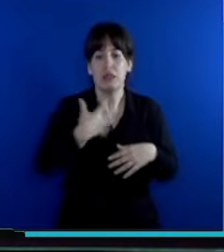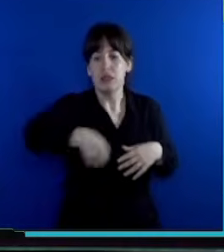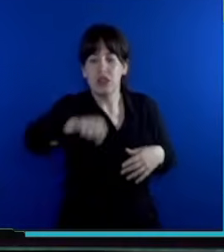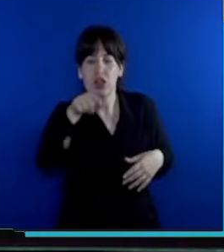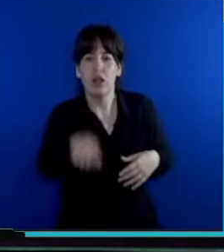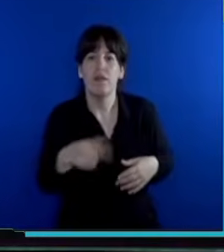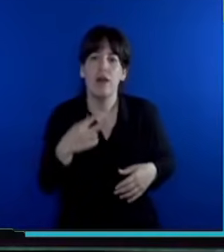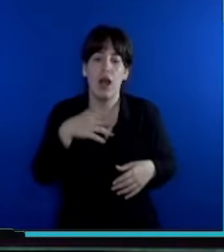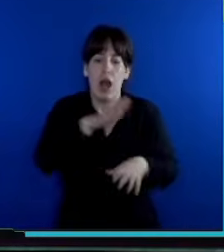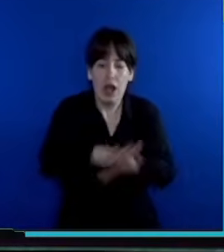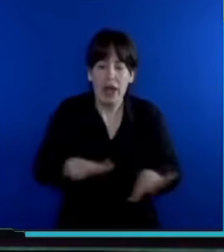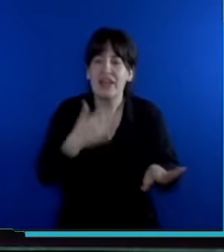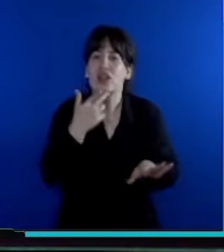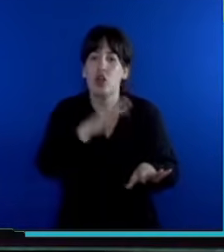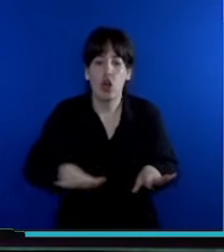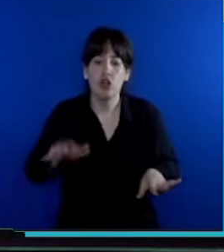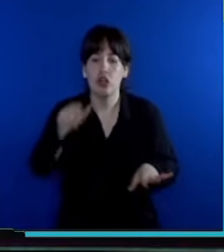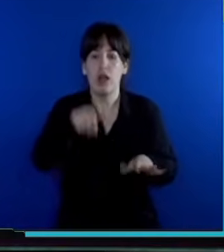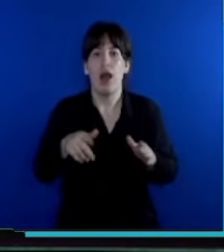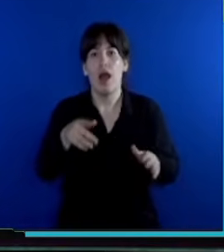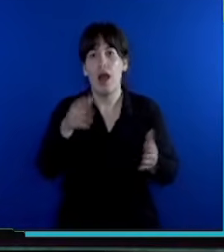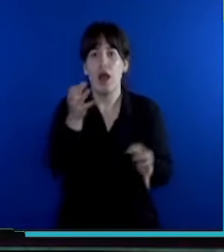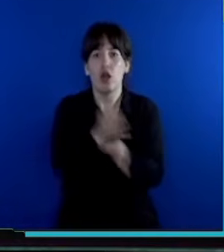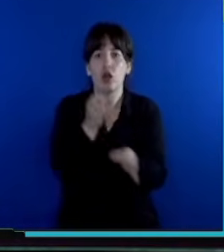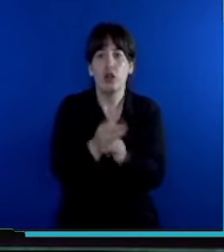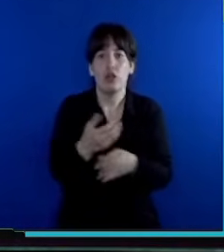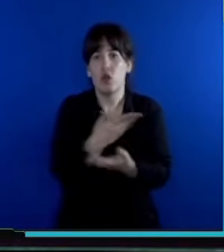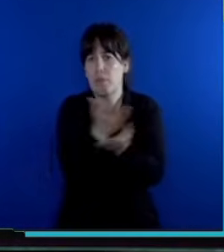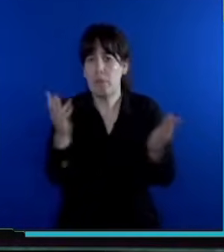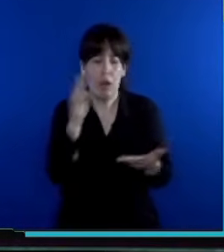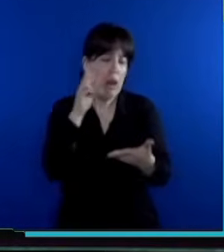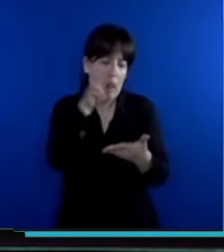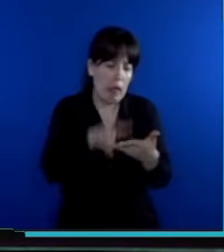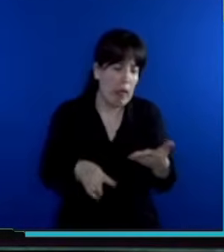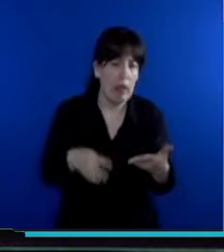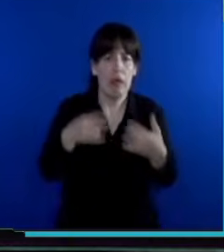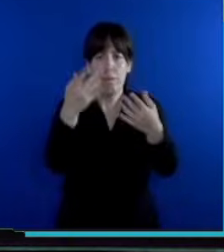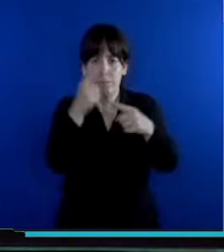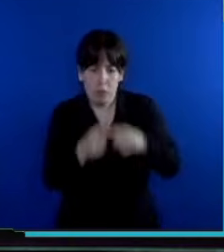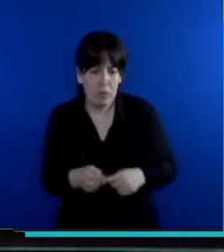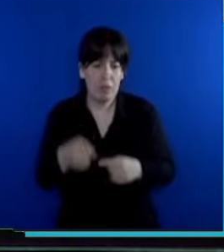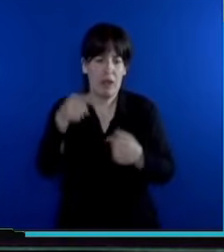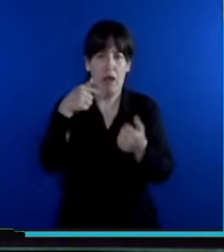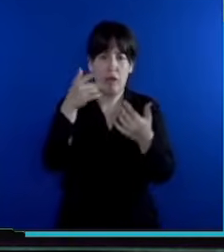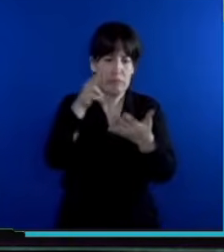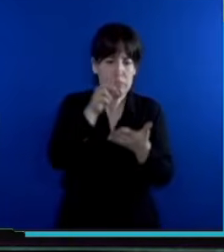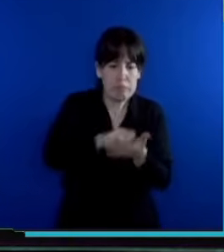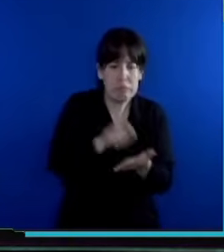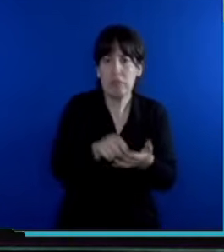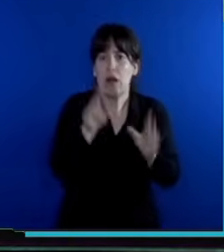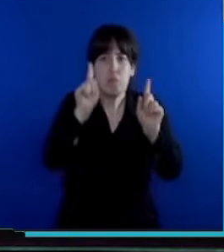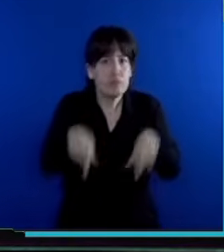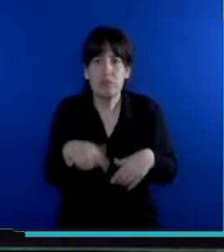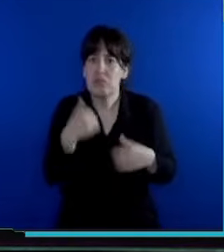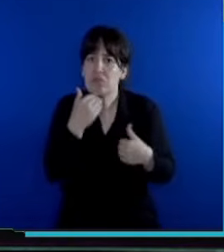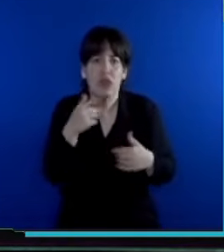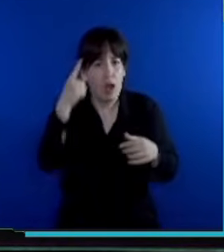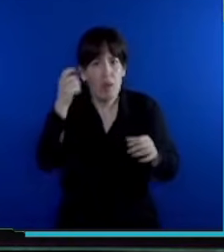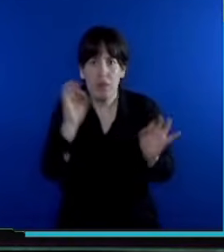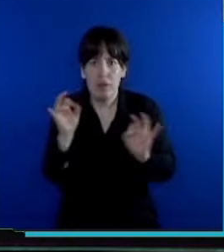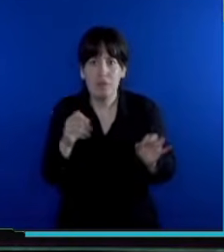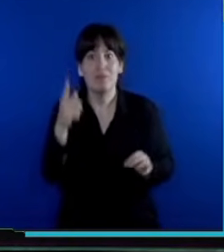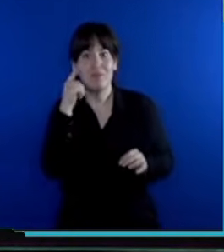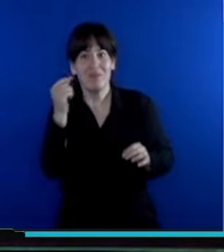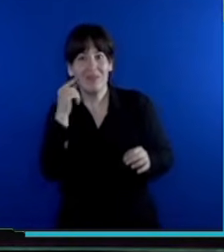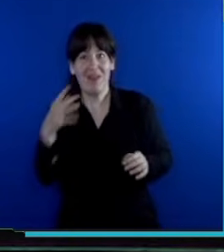colegio público, a la escuela pública, y no aprenden a leer, ni a escribir, ni a multiplicar. En la visión de Kicillof está ausente